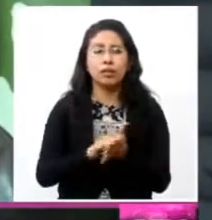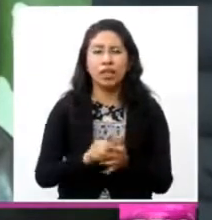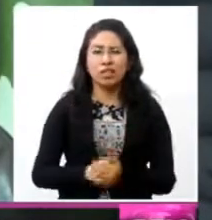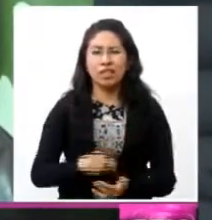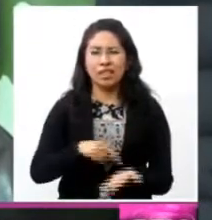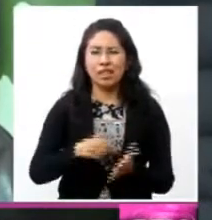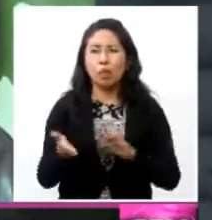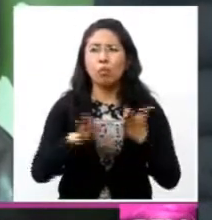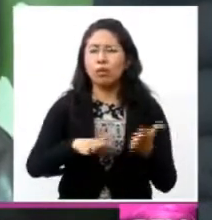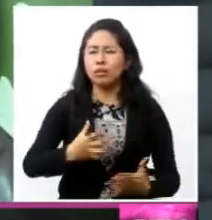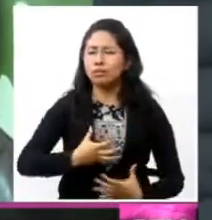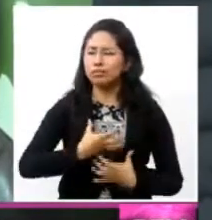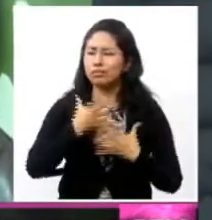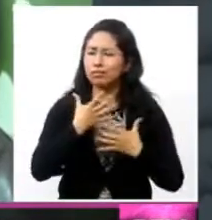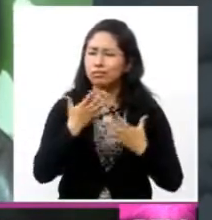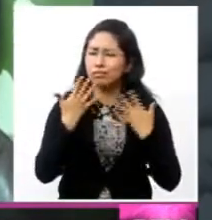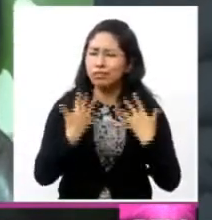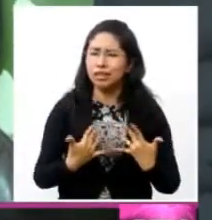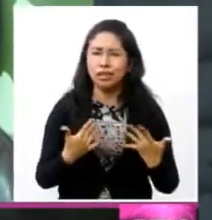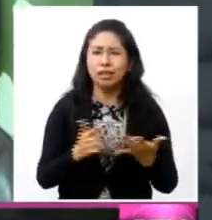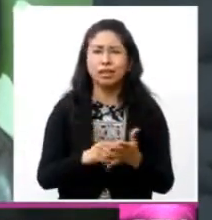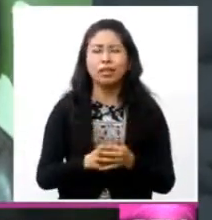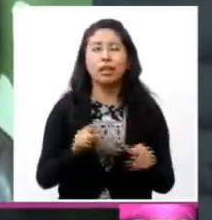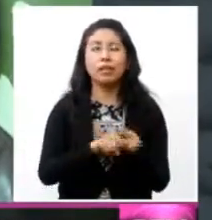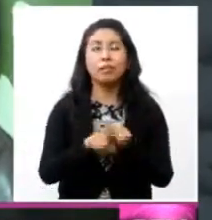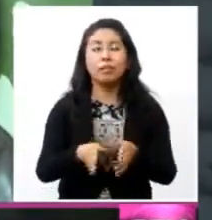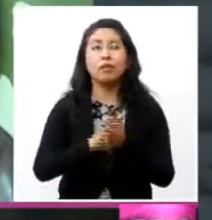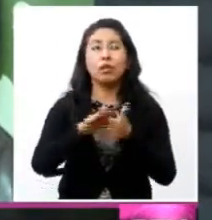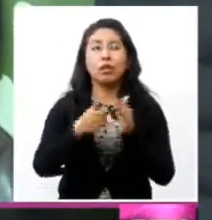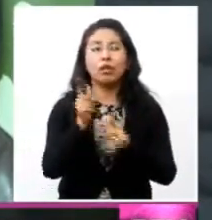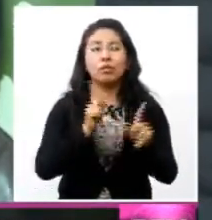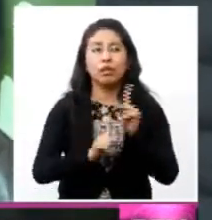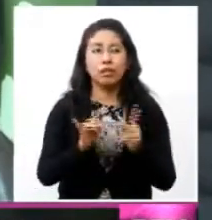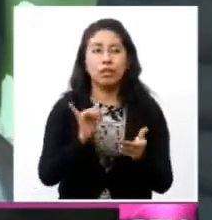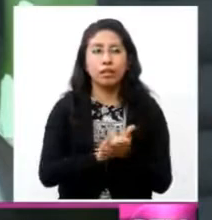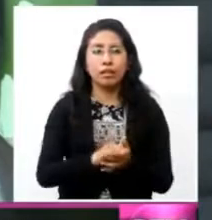compañero Orlando. Pero también pedimos a la población también que se